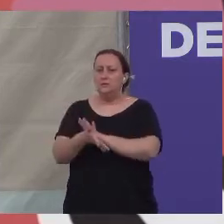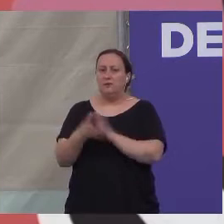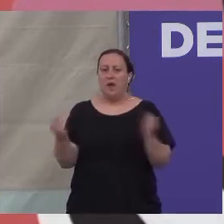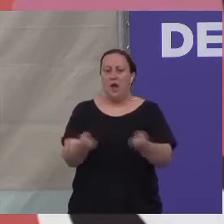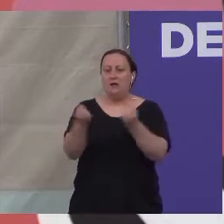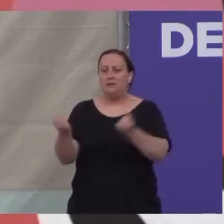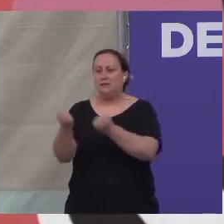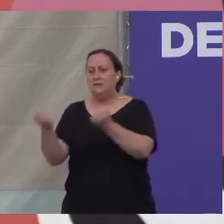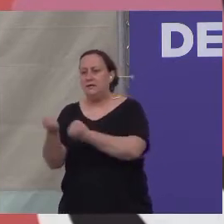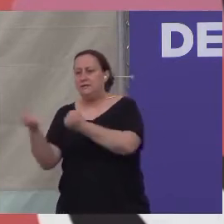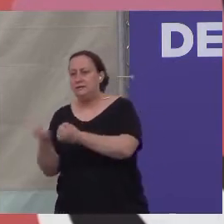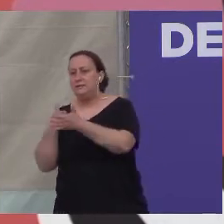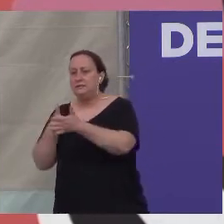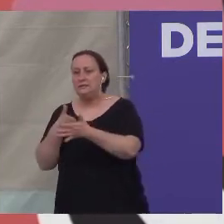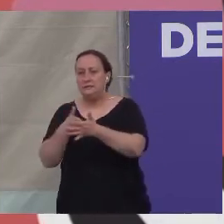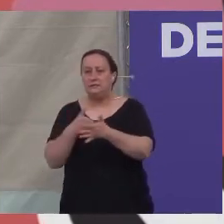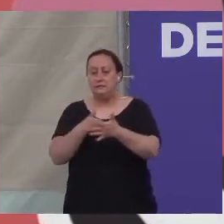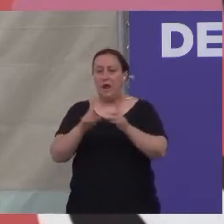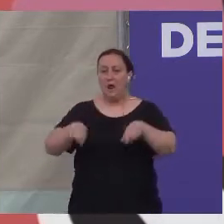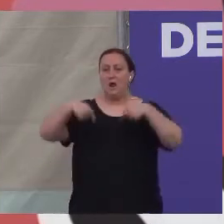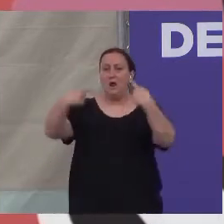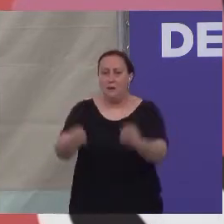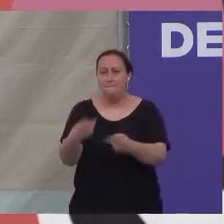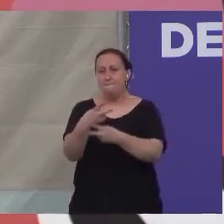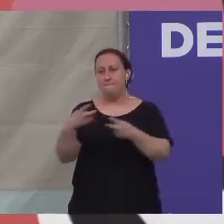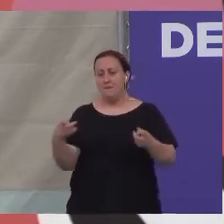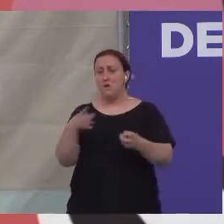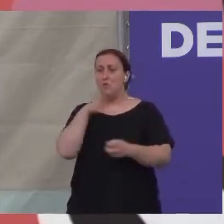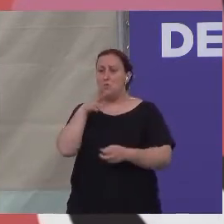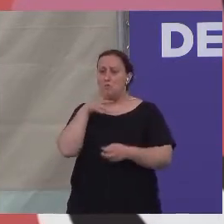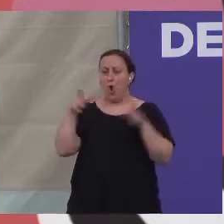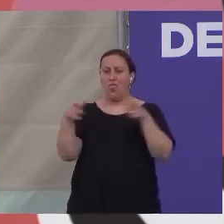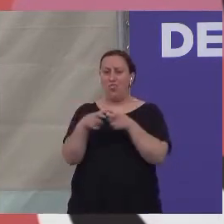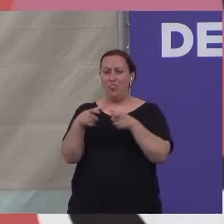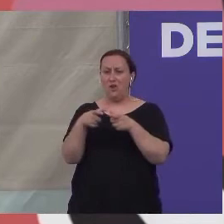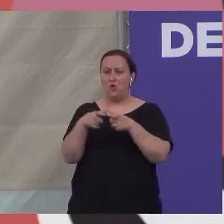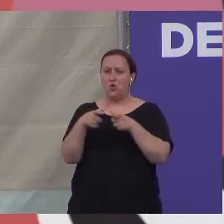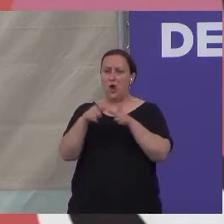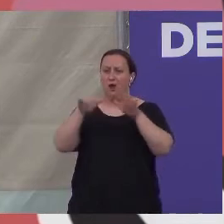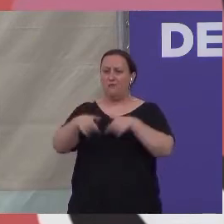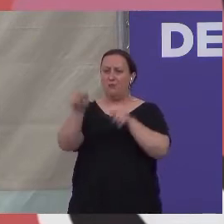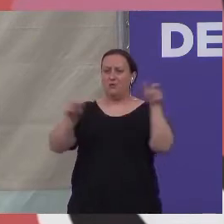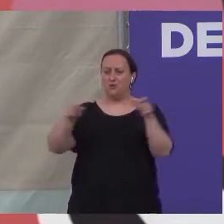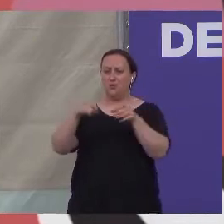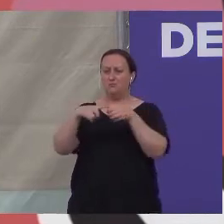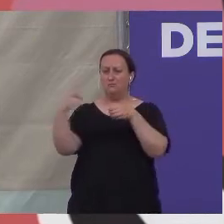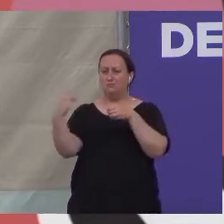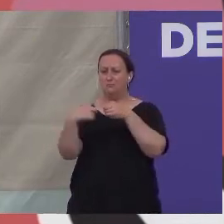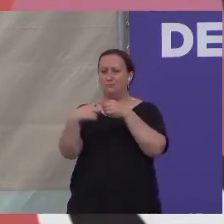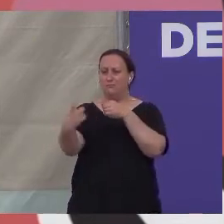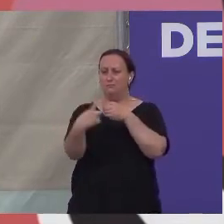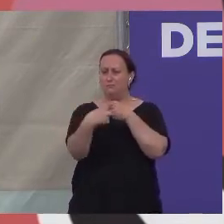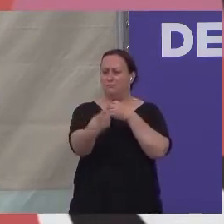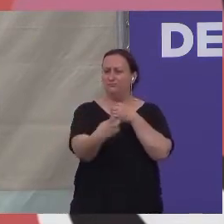a cabo, algo que a la larga sale mucho más caro, ya que propicia nuestro desgaste y la pérdida de seguidores. Necesitamos